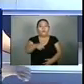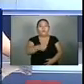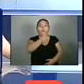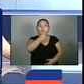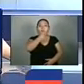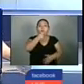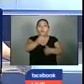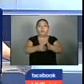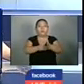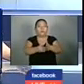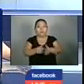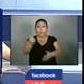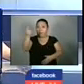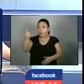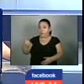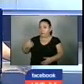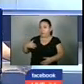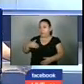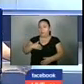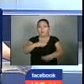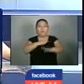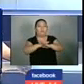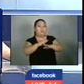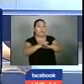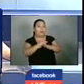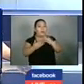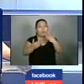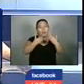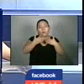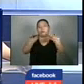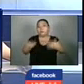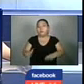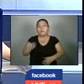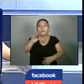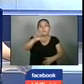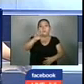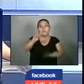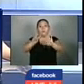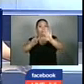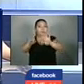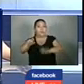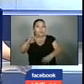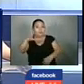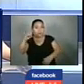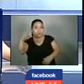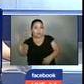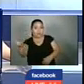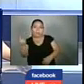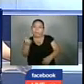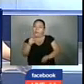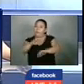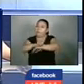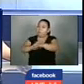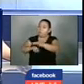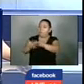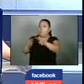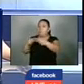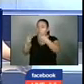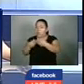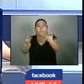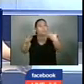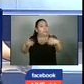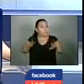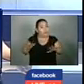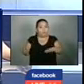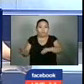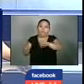Hechos. El ministro de la Defensa informó que un promedio de 37.500 pandilleros detenidos durante el régimen de excepción ya